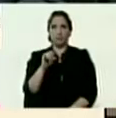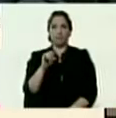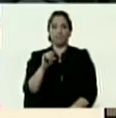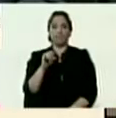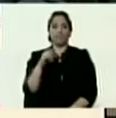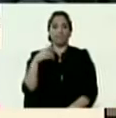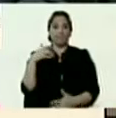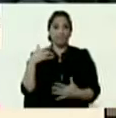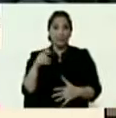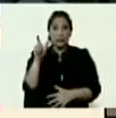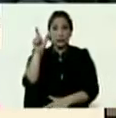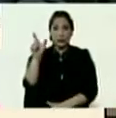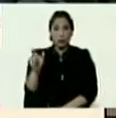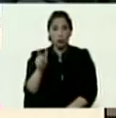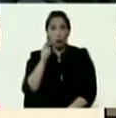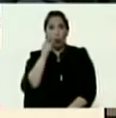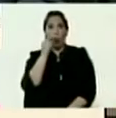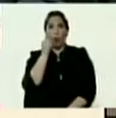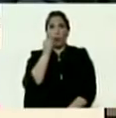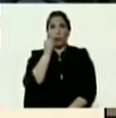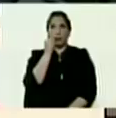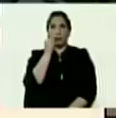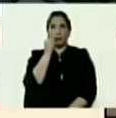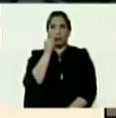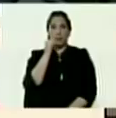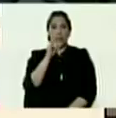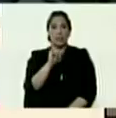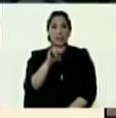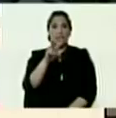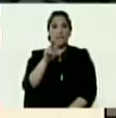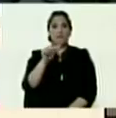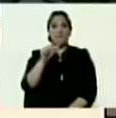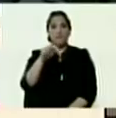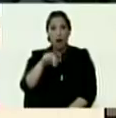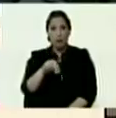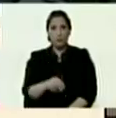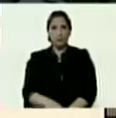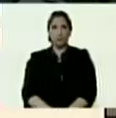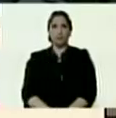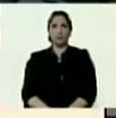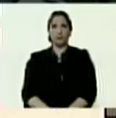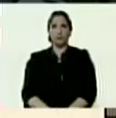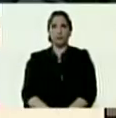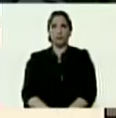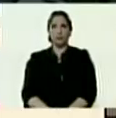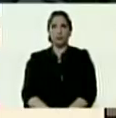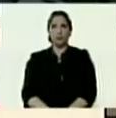Y este señor, Iván Pozo Pedroso,